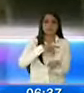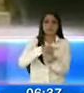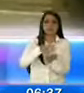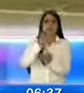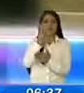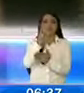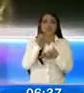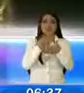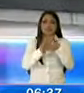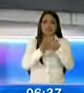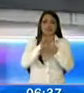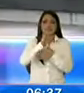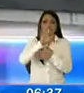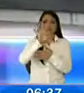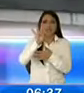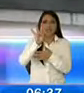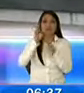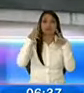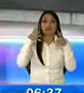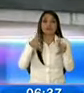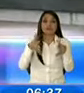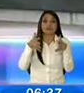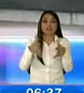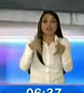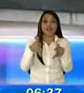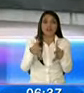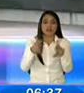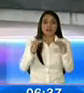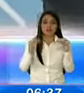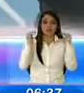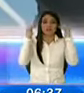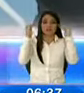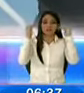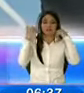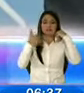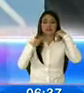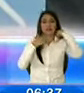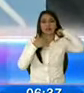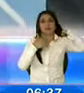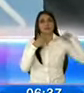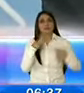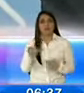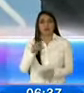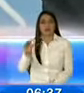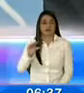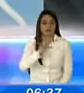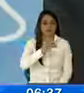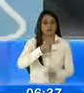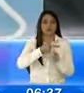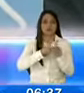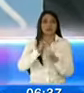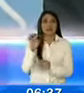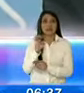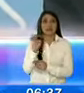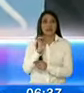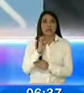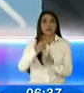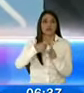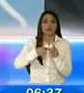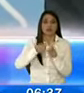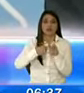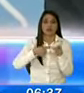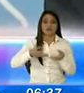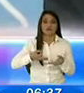16 mil 67 maestros quienes subieron de categoría donde nos van a recibir el atractivo del mes de enero y el sueldo de febrero